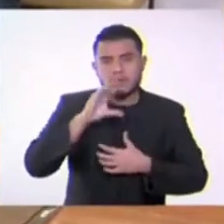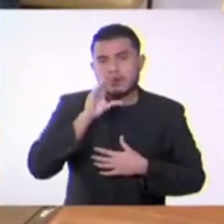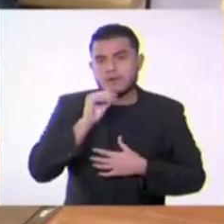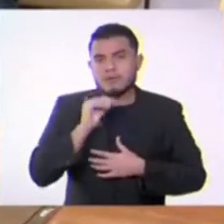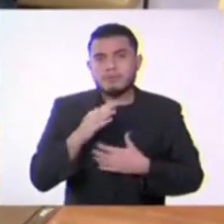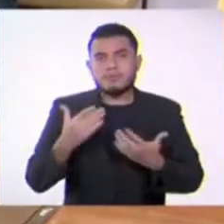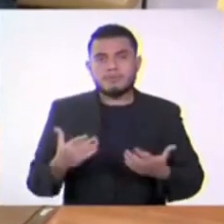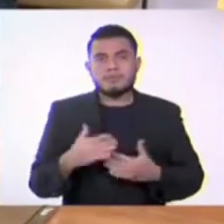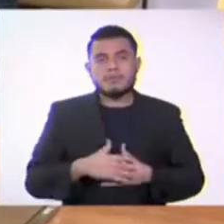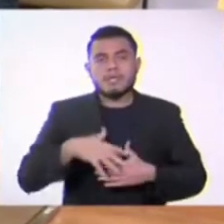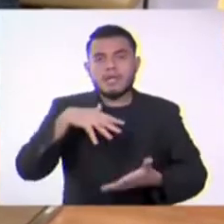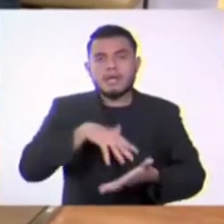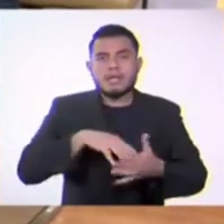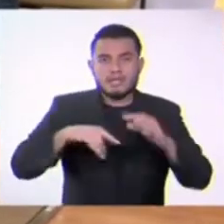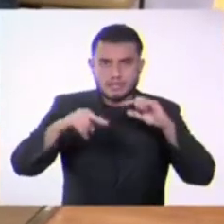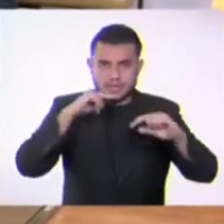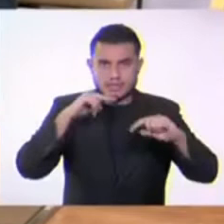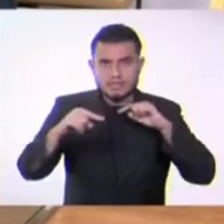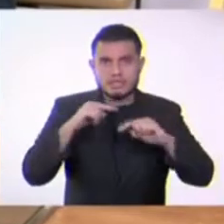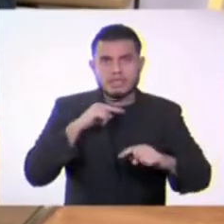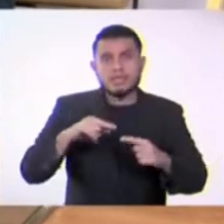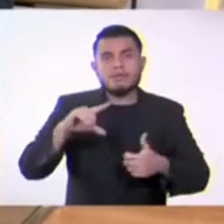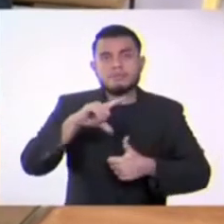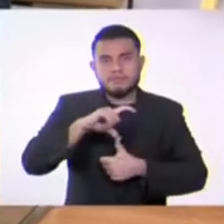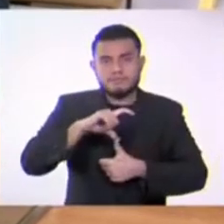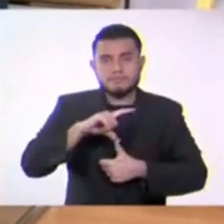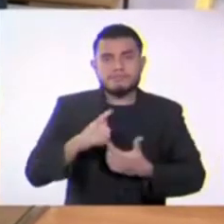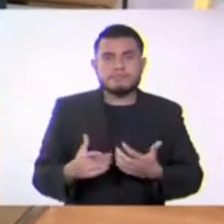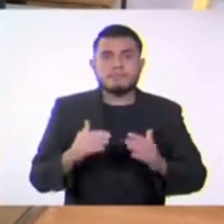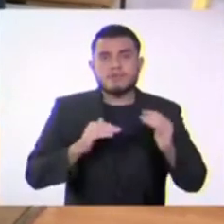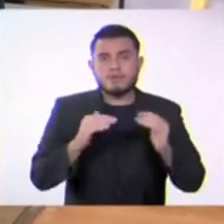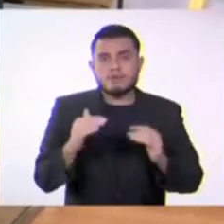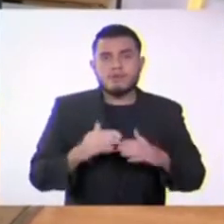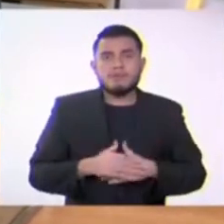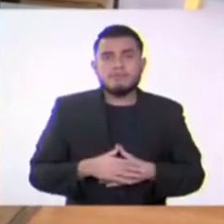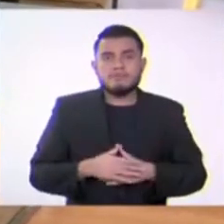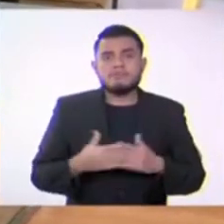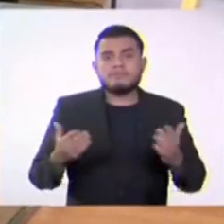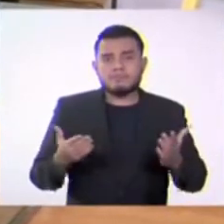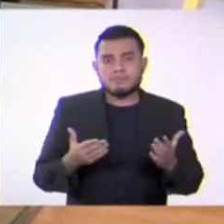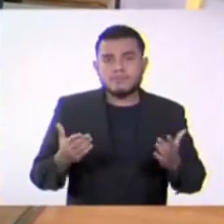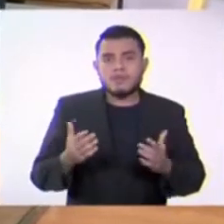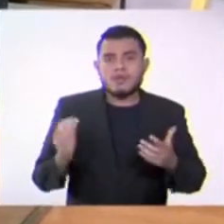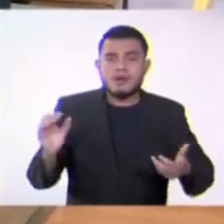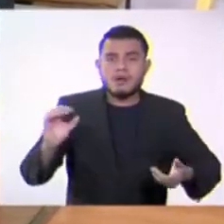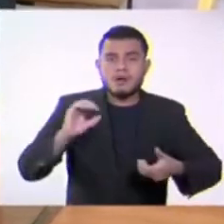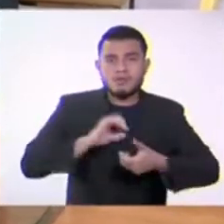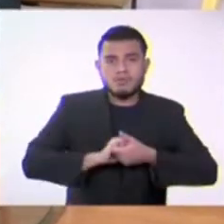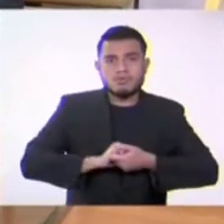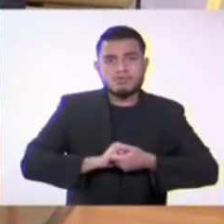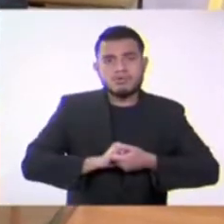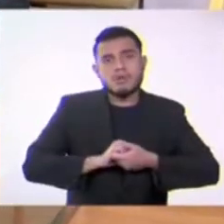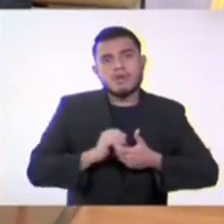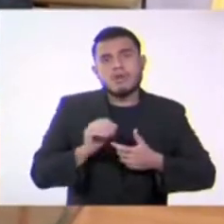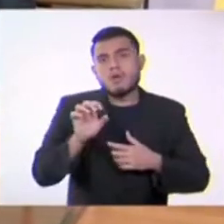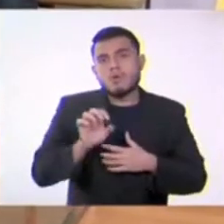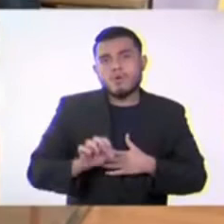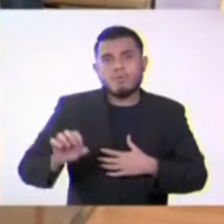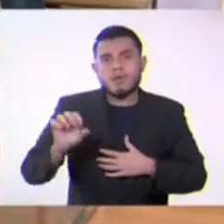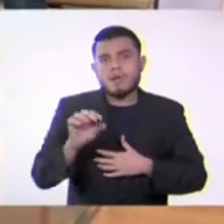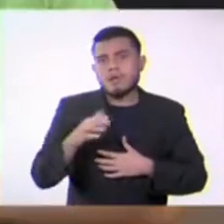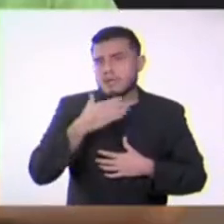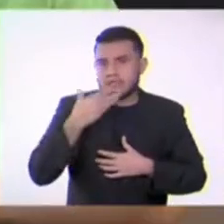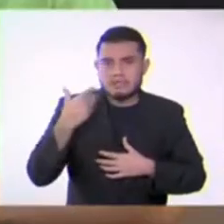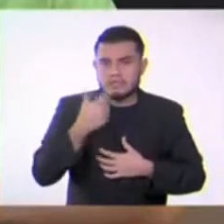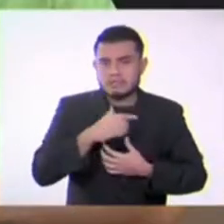la democratización de América Latina y también un poco de la creación de la Unión Europea, Federico. ¿Sí? Correcto. Bueno, ¿qué está pasando en América